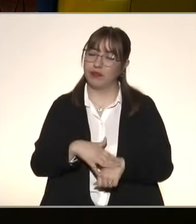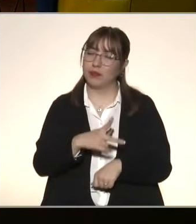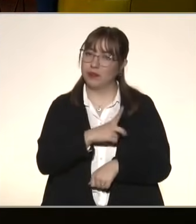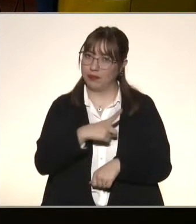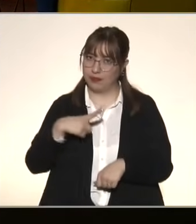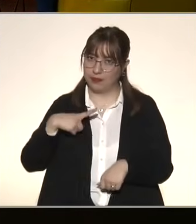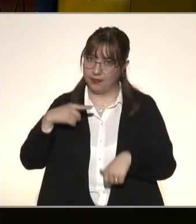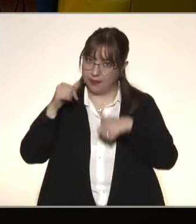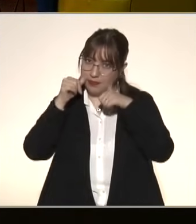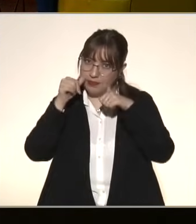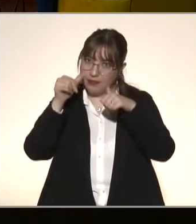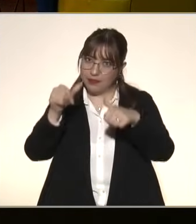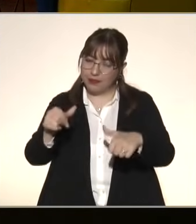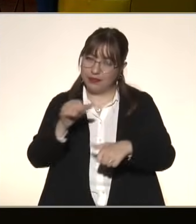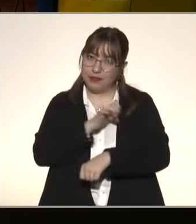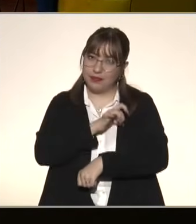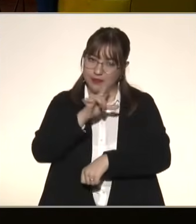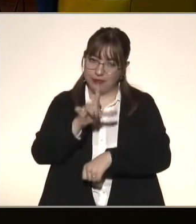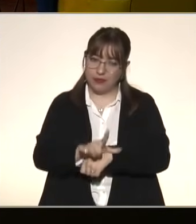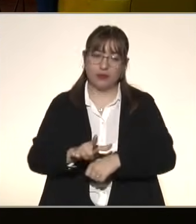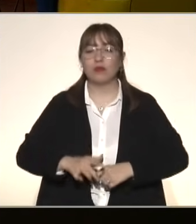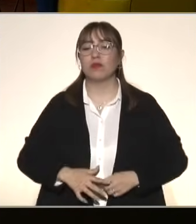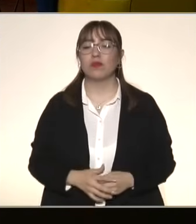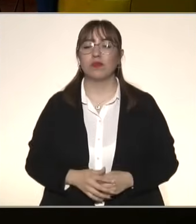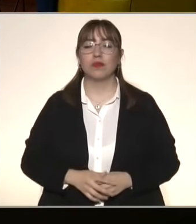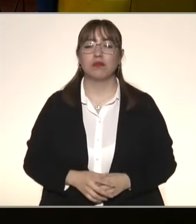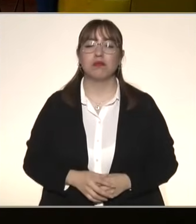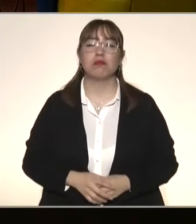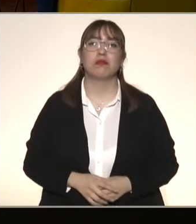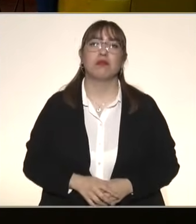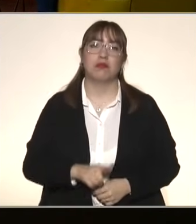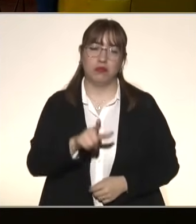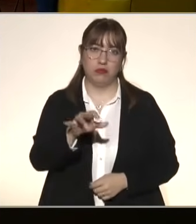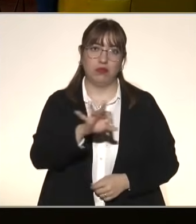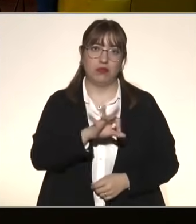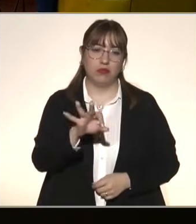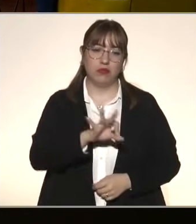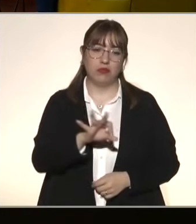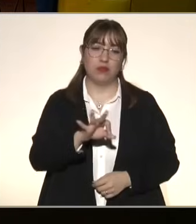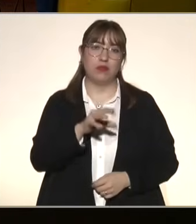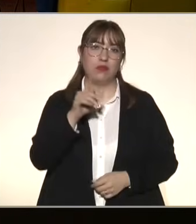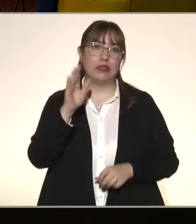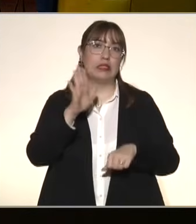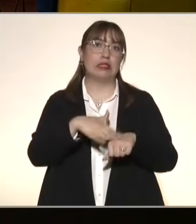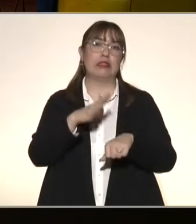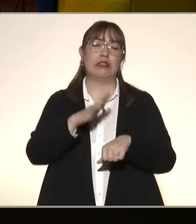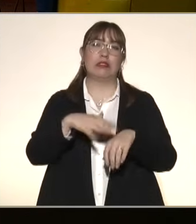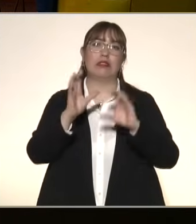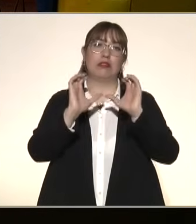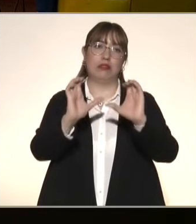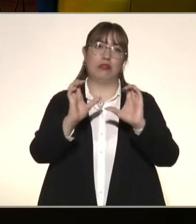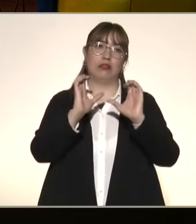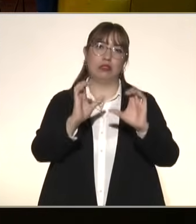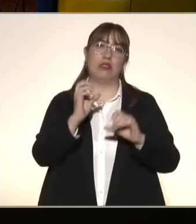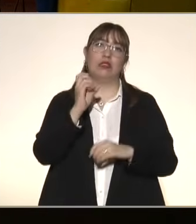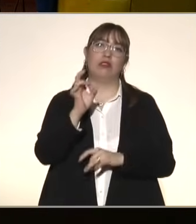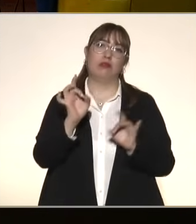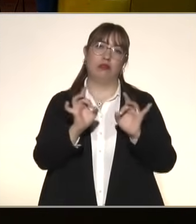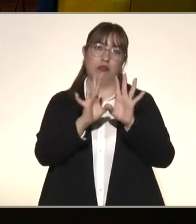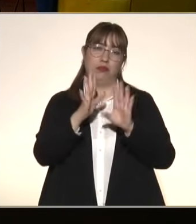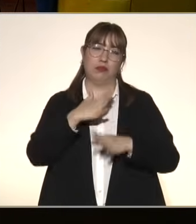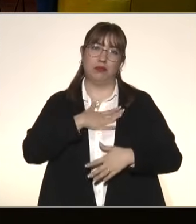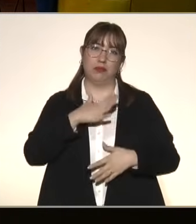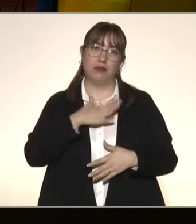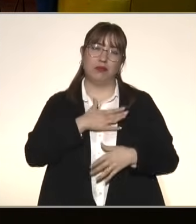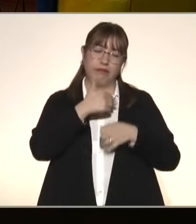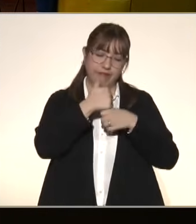ser a lo mejor una forma de ver los focos rojos. Claro. Sí. Una forma de darme cuenta que estoy en un duelo recurrente. Que estoy en